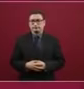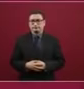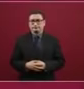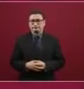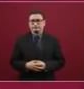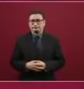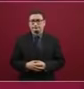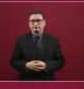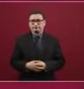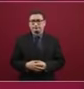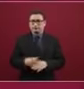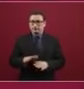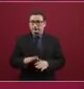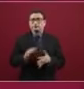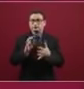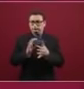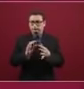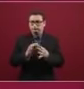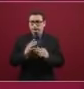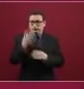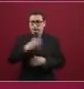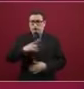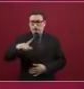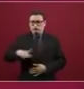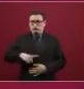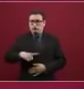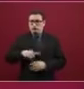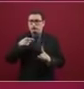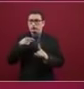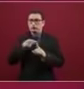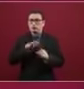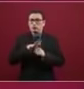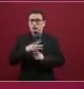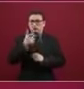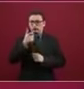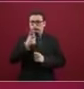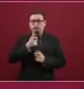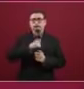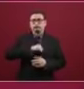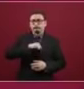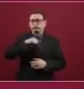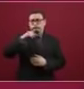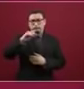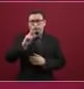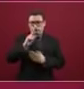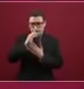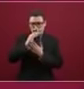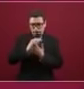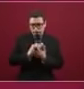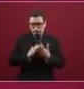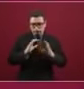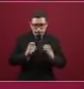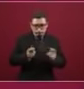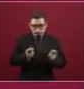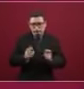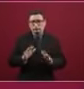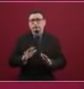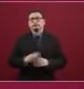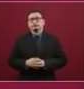primeramente, la austeridad es un eje de este gobierno, pero sí puedo adelantar que